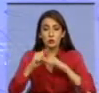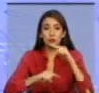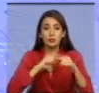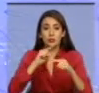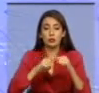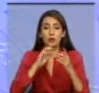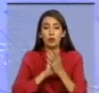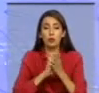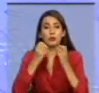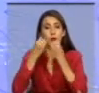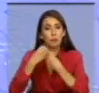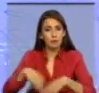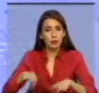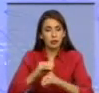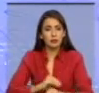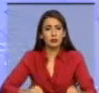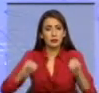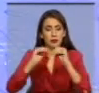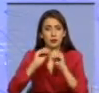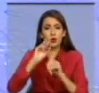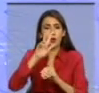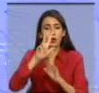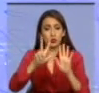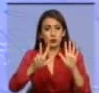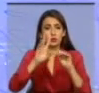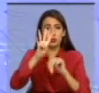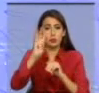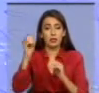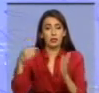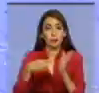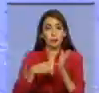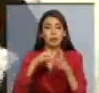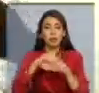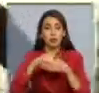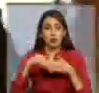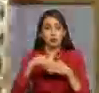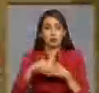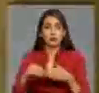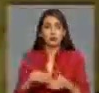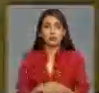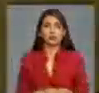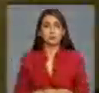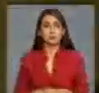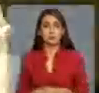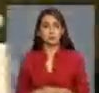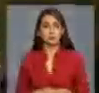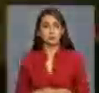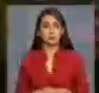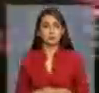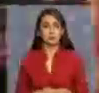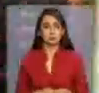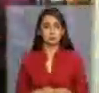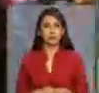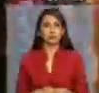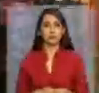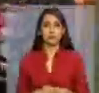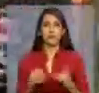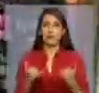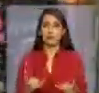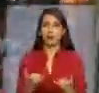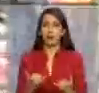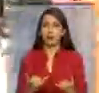defraudar al Estado con más de 840 mil dólares. Este contenedor